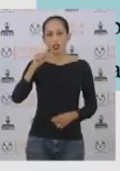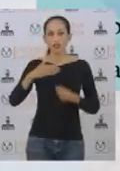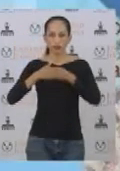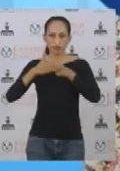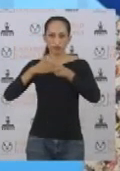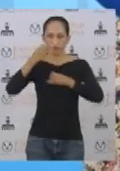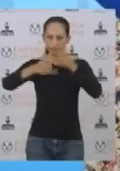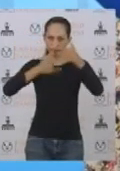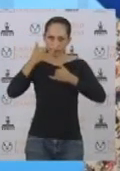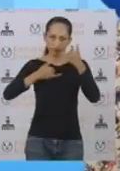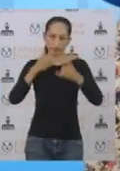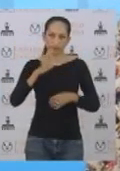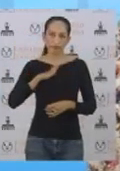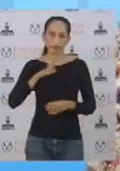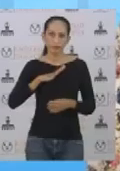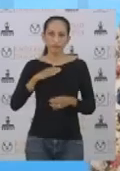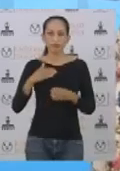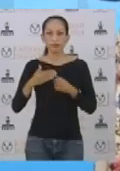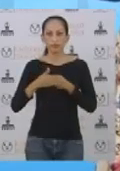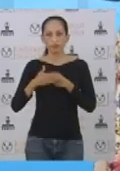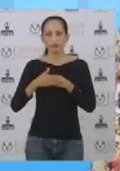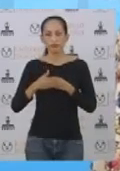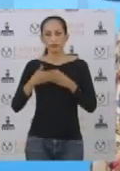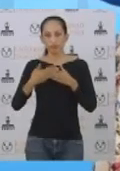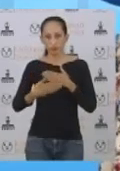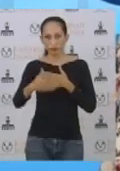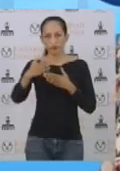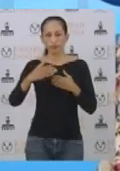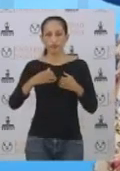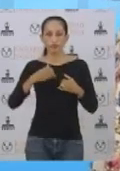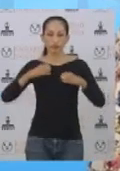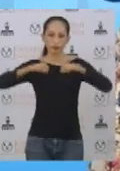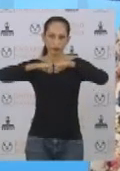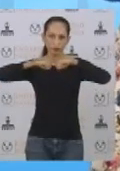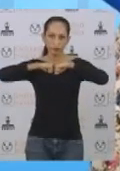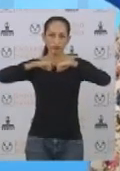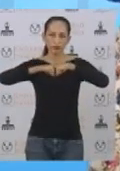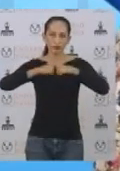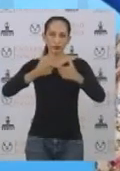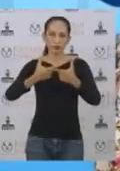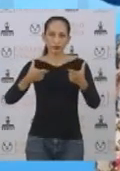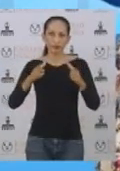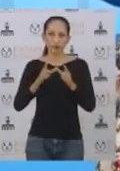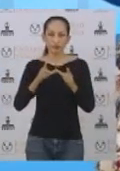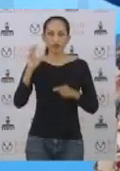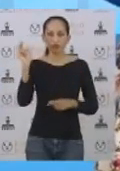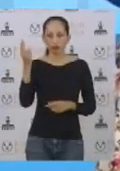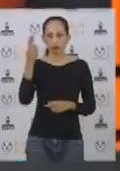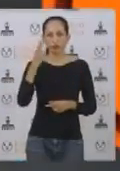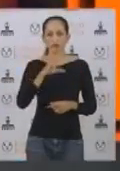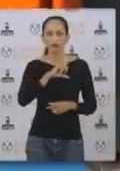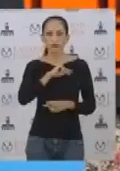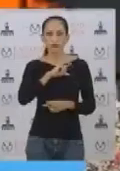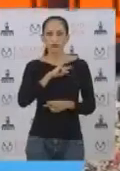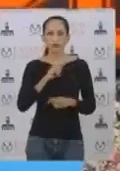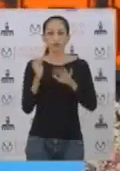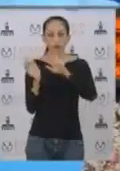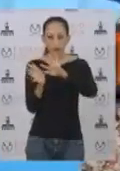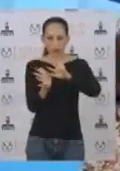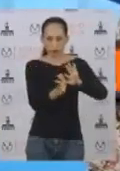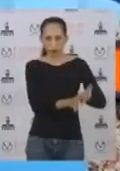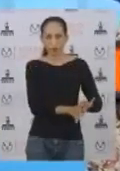son los compromisos para el equipo de intermedia de fútbol americano de Correcaminos de la Universidad Autónoma de Tamaulipas. Bien, vamos